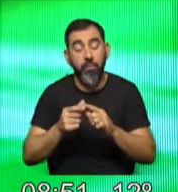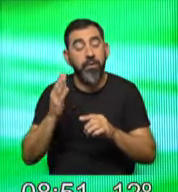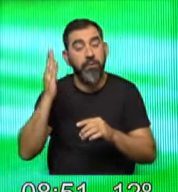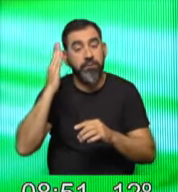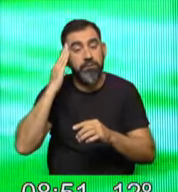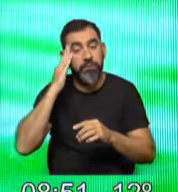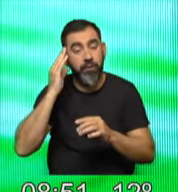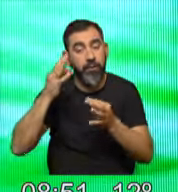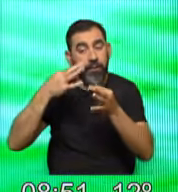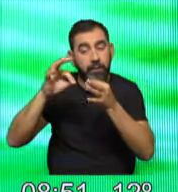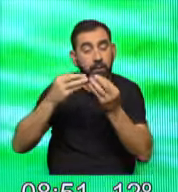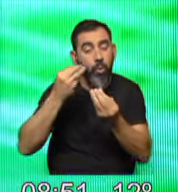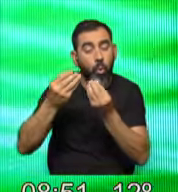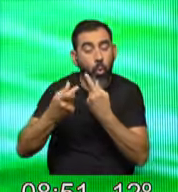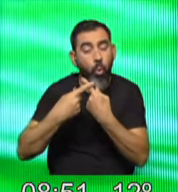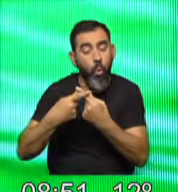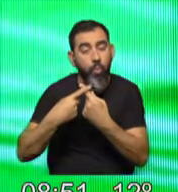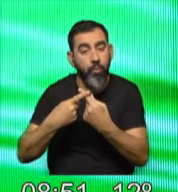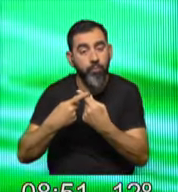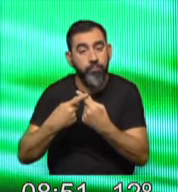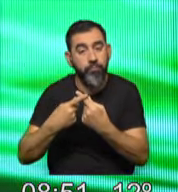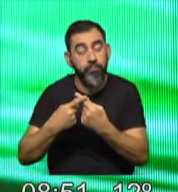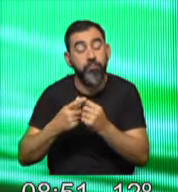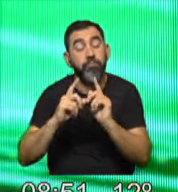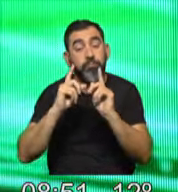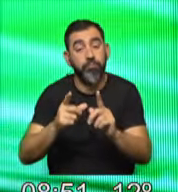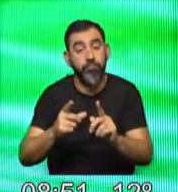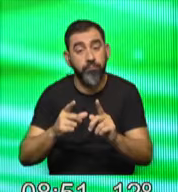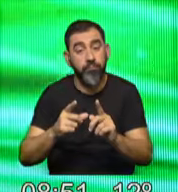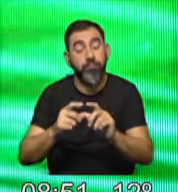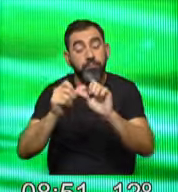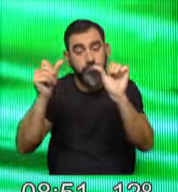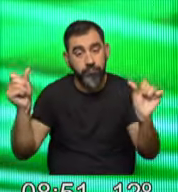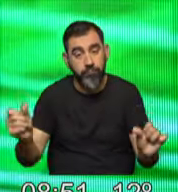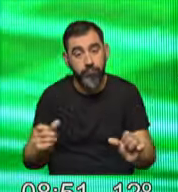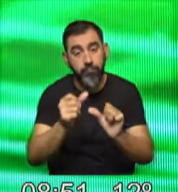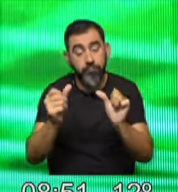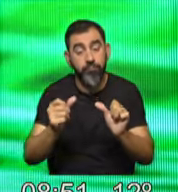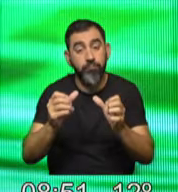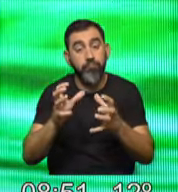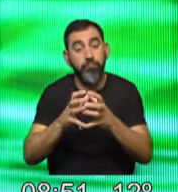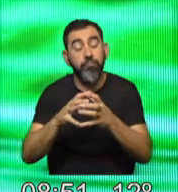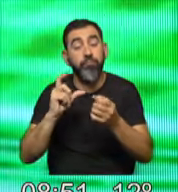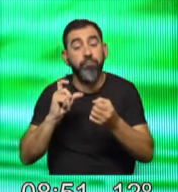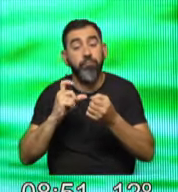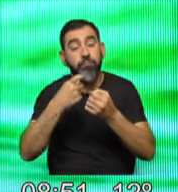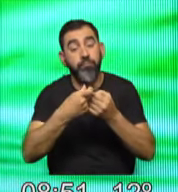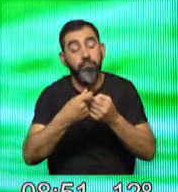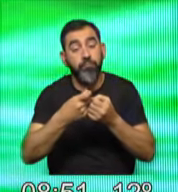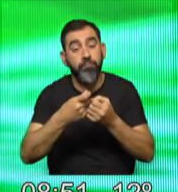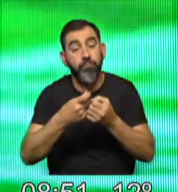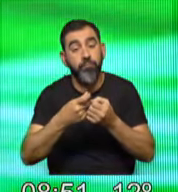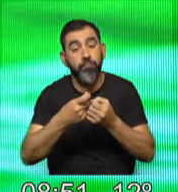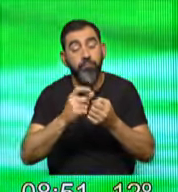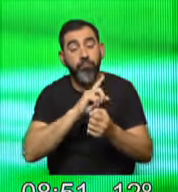diagnóstico de al detalle de cómo va la negociación y están previstas acciones digamos de del movimiento sindical vinculadas